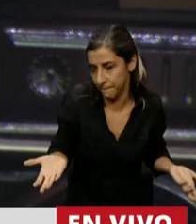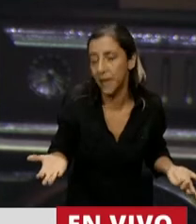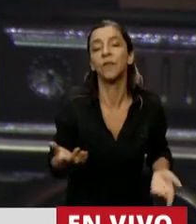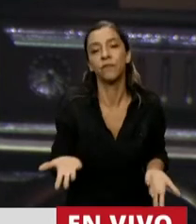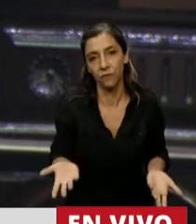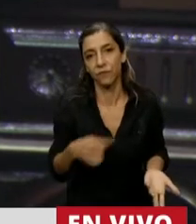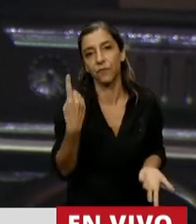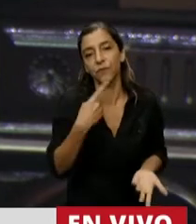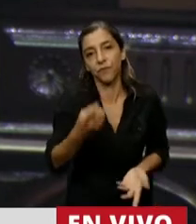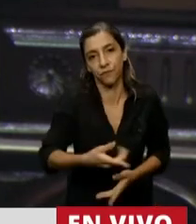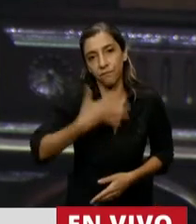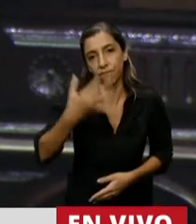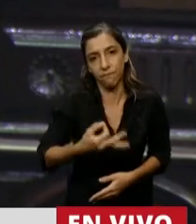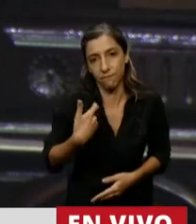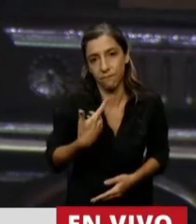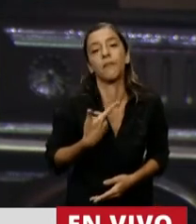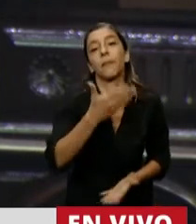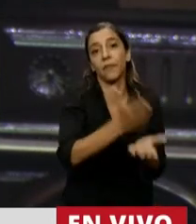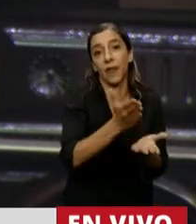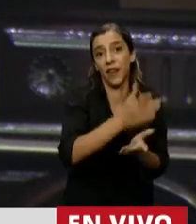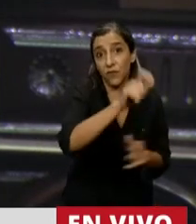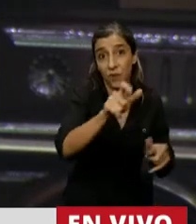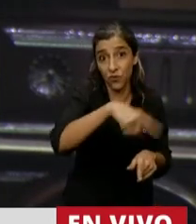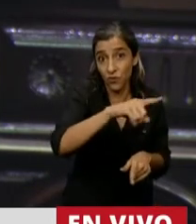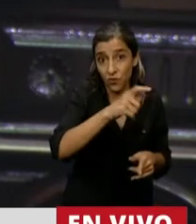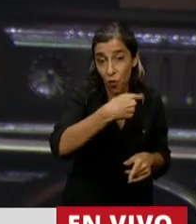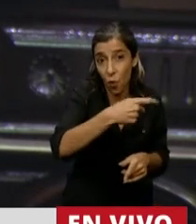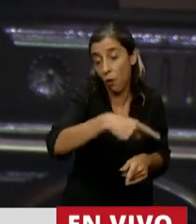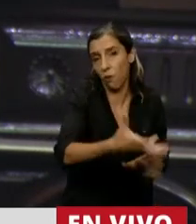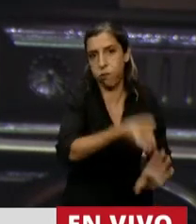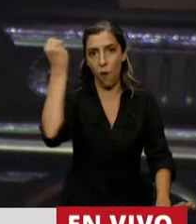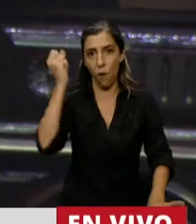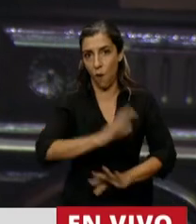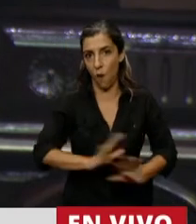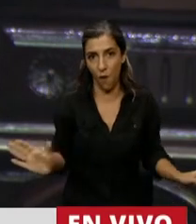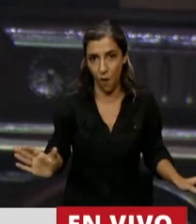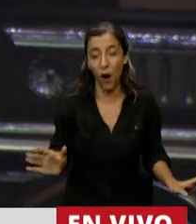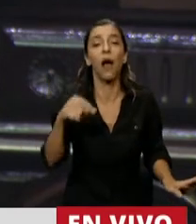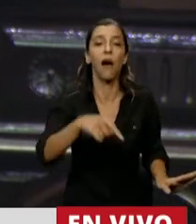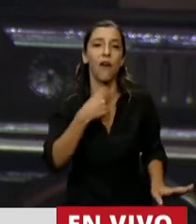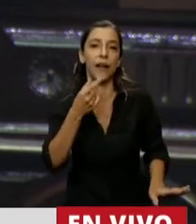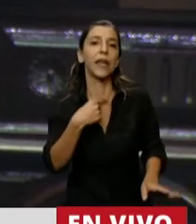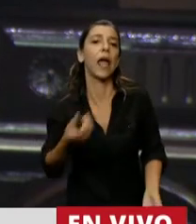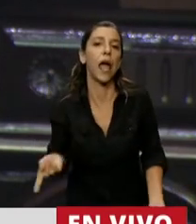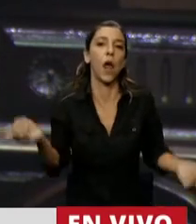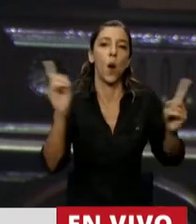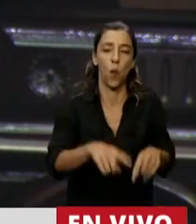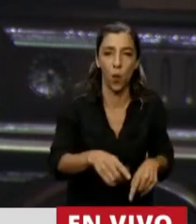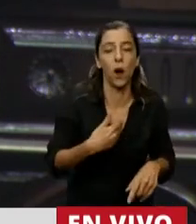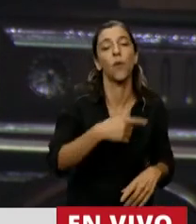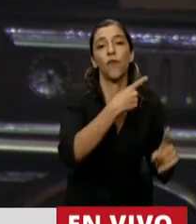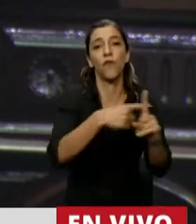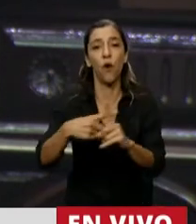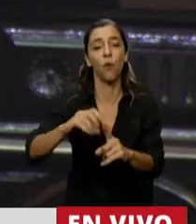su nombre, presidente. Les quitaron sus derechos y ahora vienen a redoblar la apuesta. Es decir, con la fórmula del